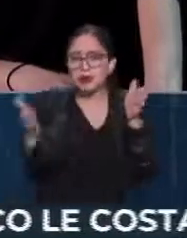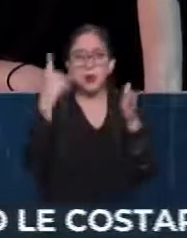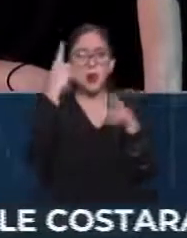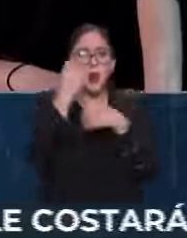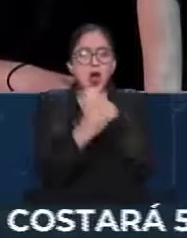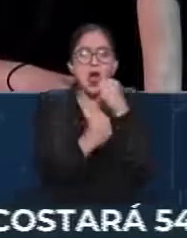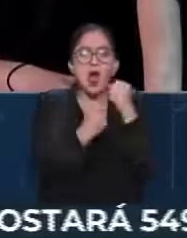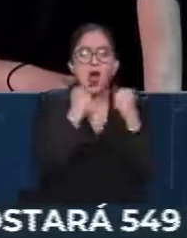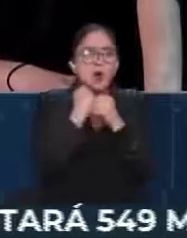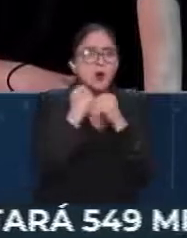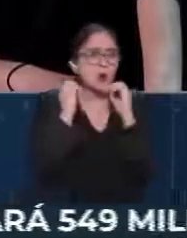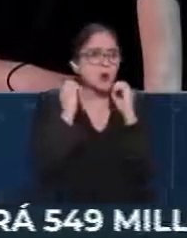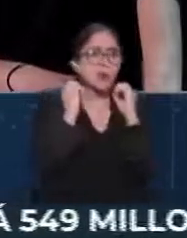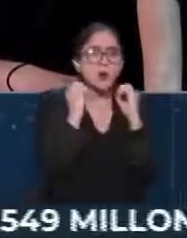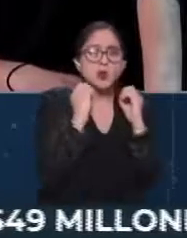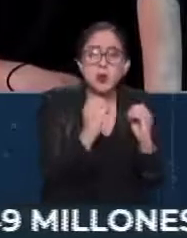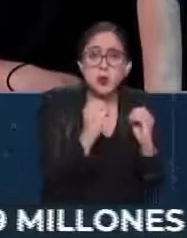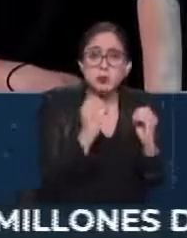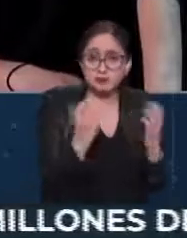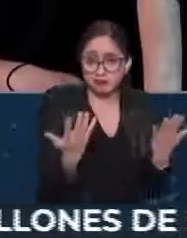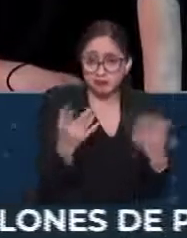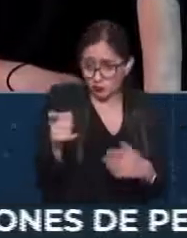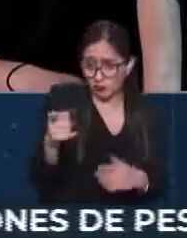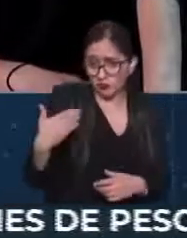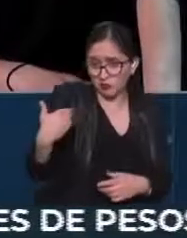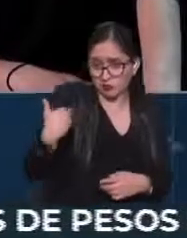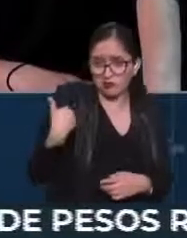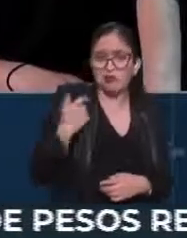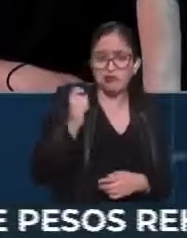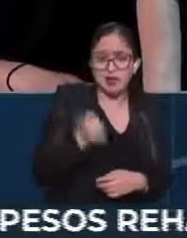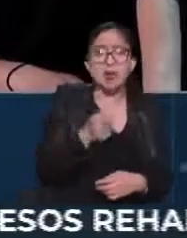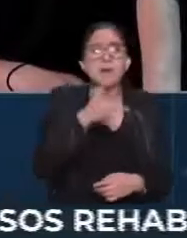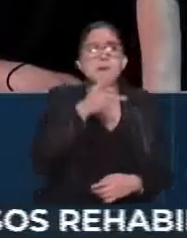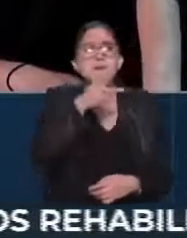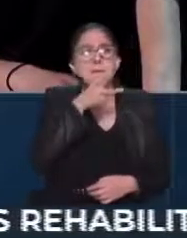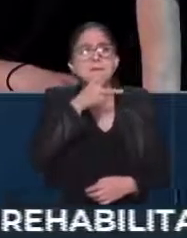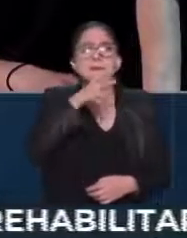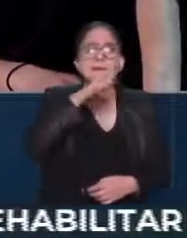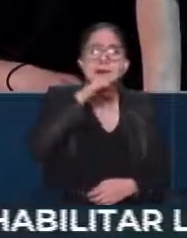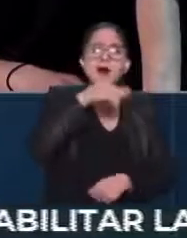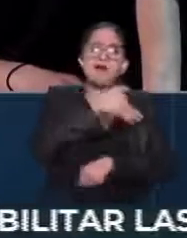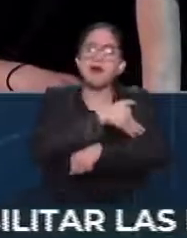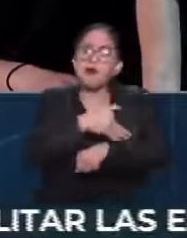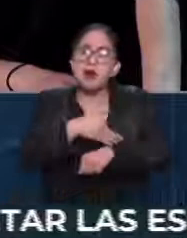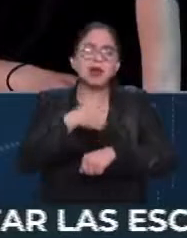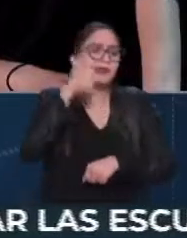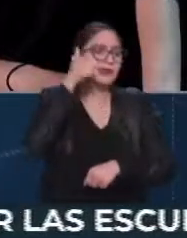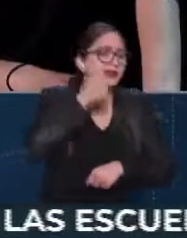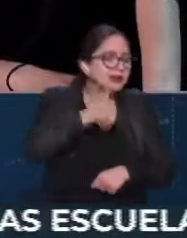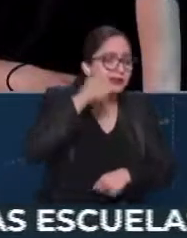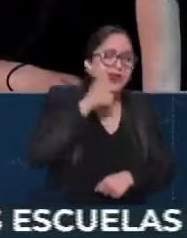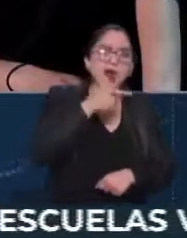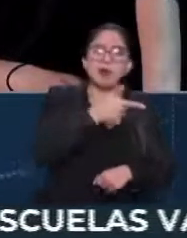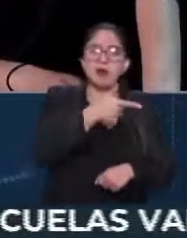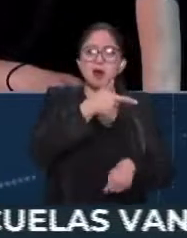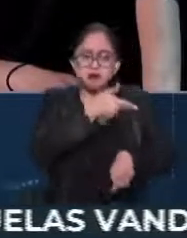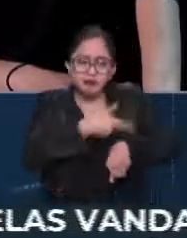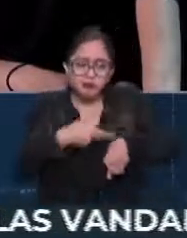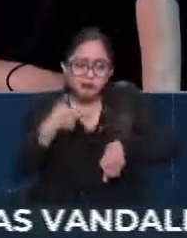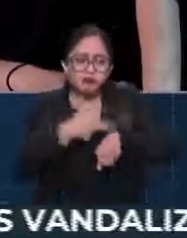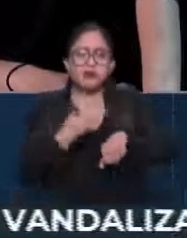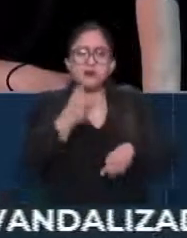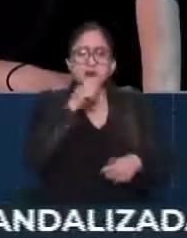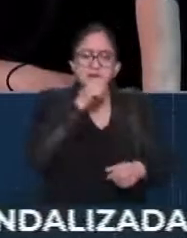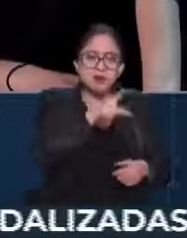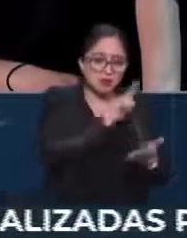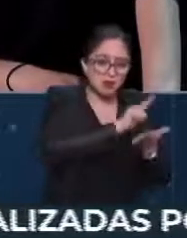como ustedes están señalando, están los padres de familia, los papás siempre colaborando, ¿no? Aún hasta poniendo cloro